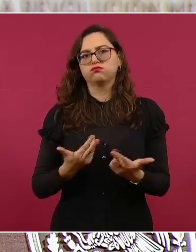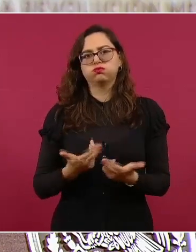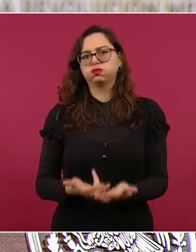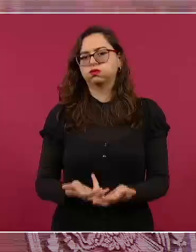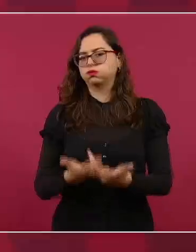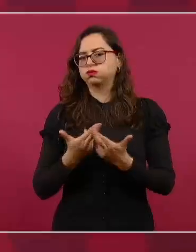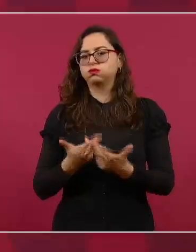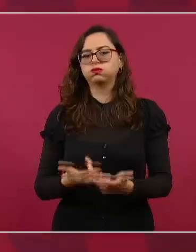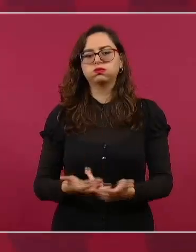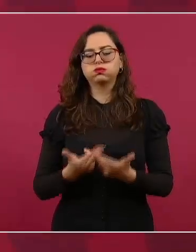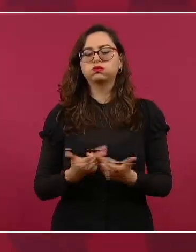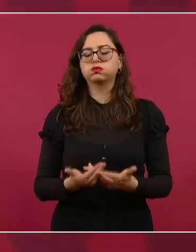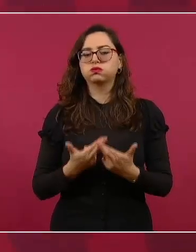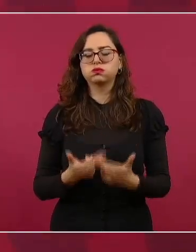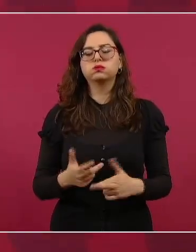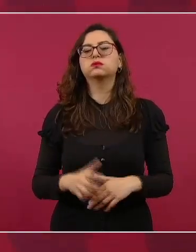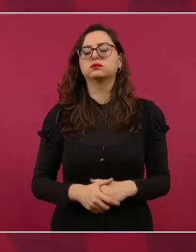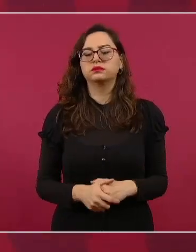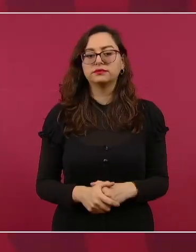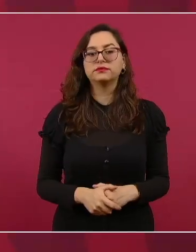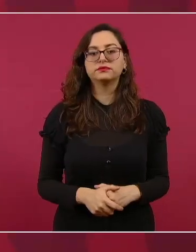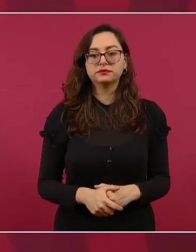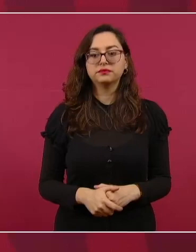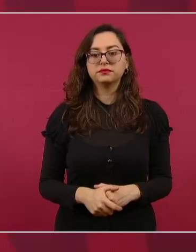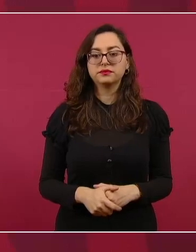Afortunadamente estamos